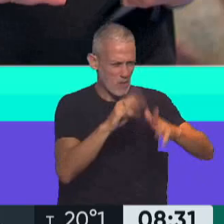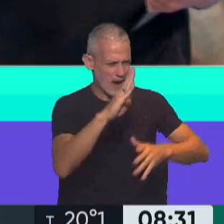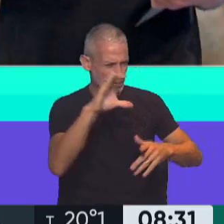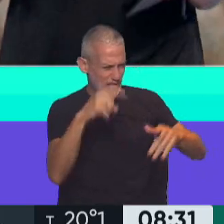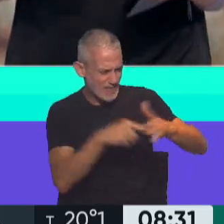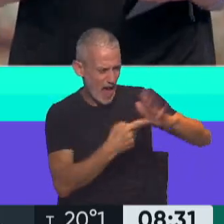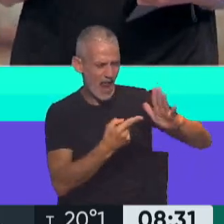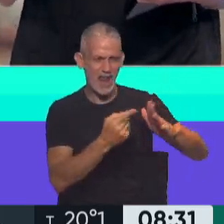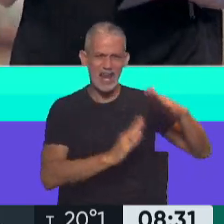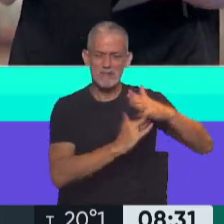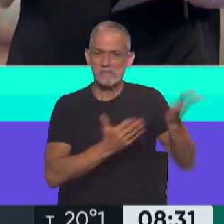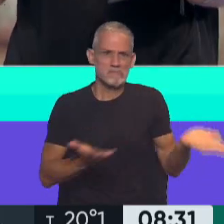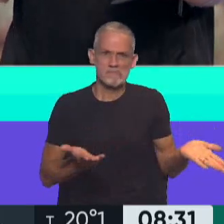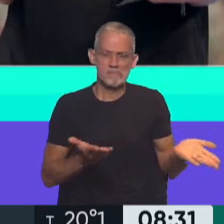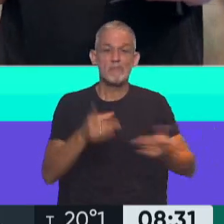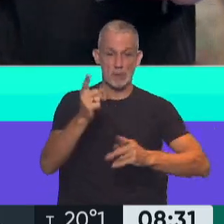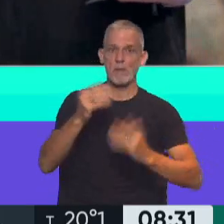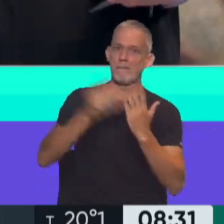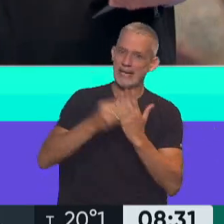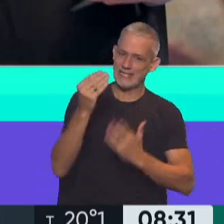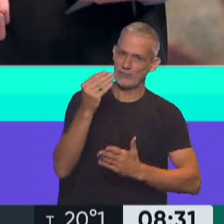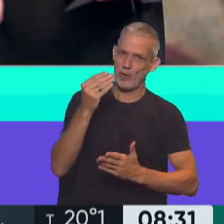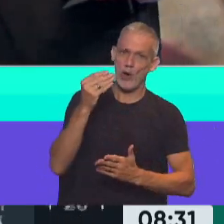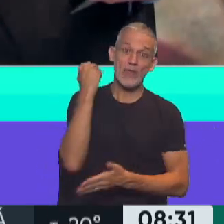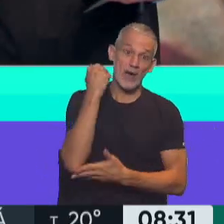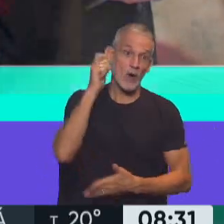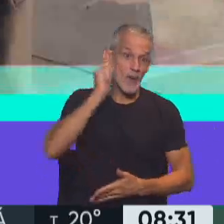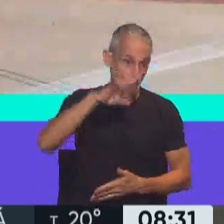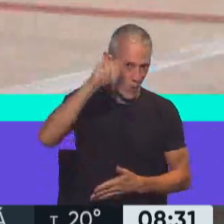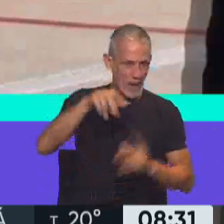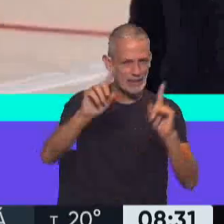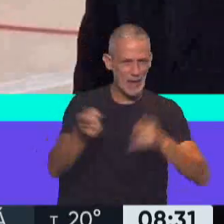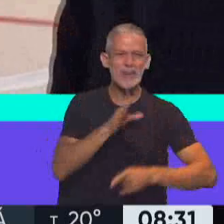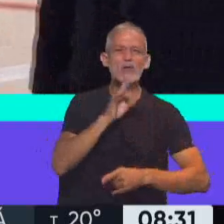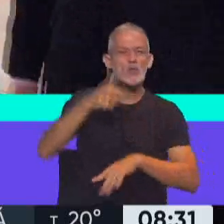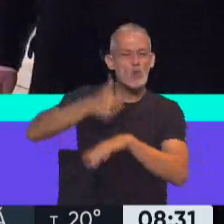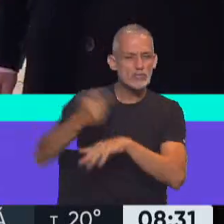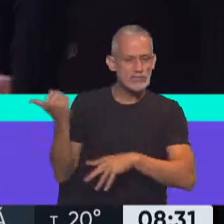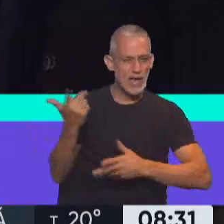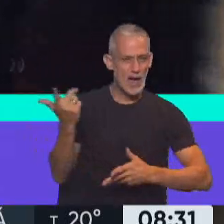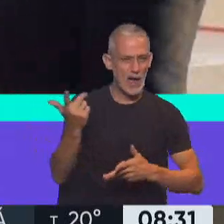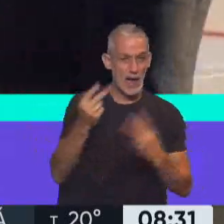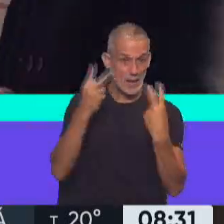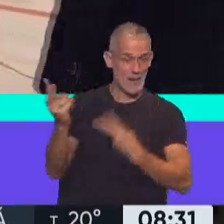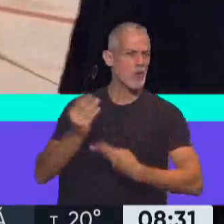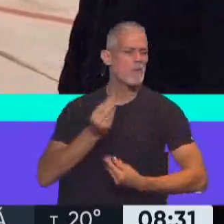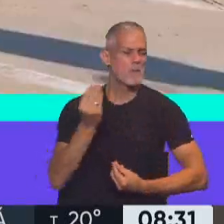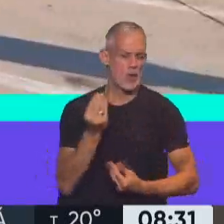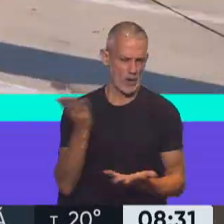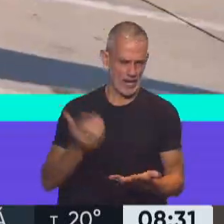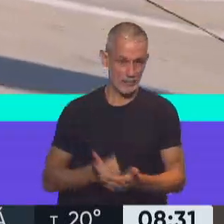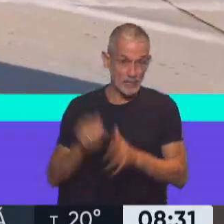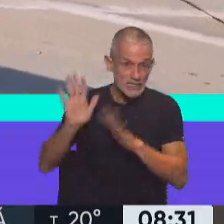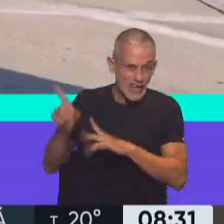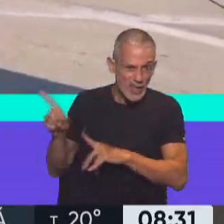bueno la idea del derecho a martín guzmán viajó a rusia están hauché al ministro de economía porque porque yo